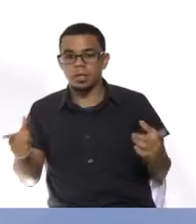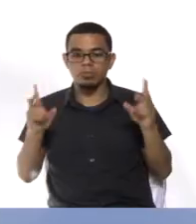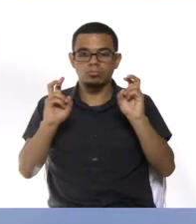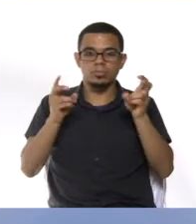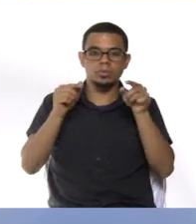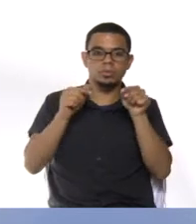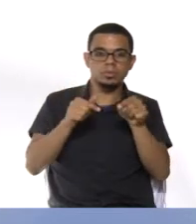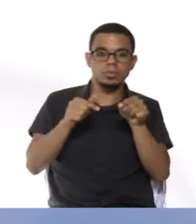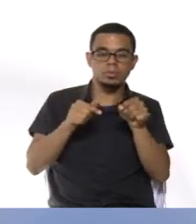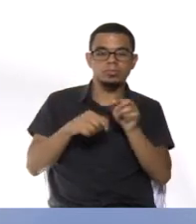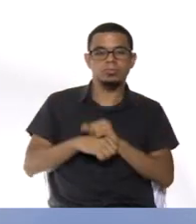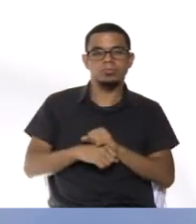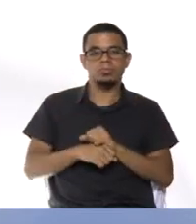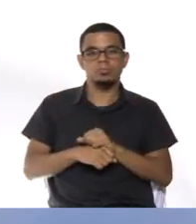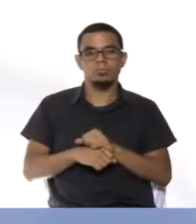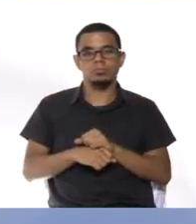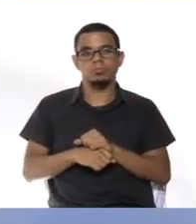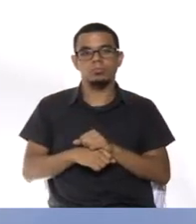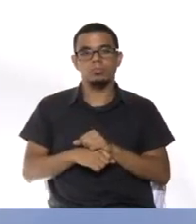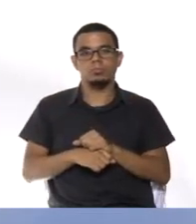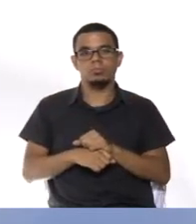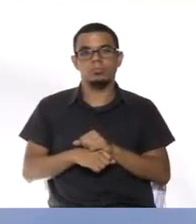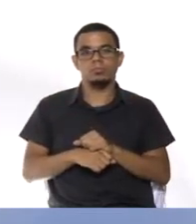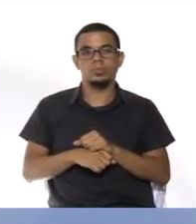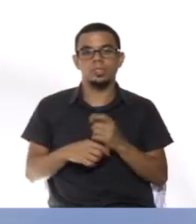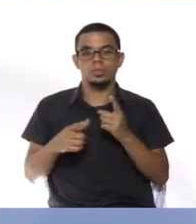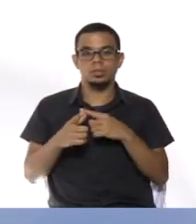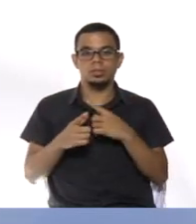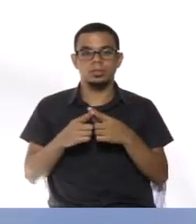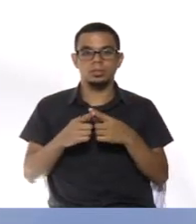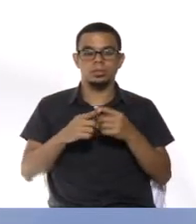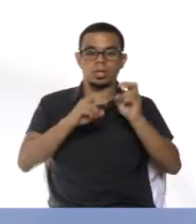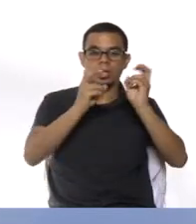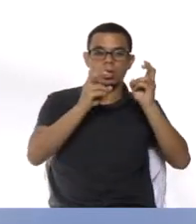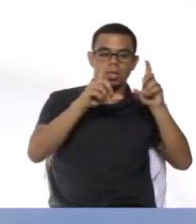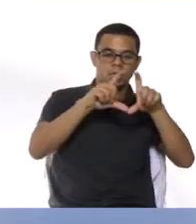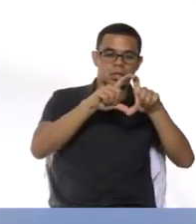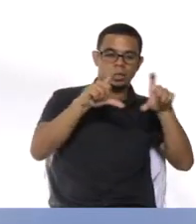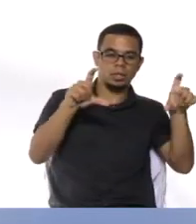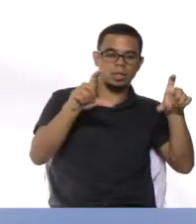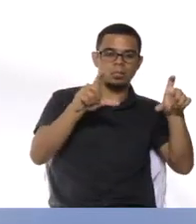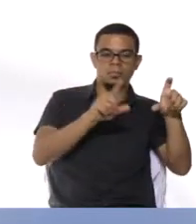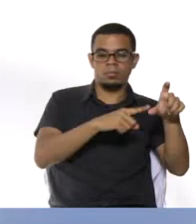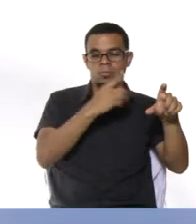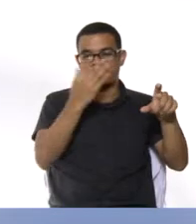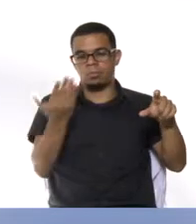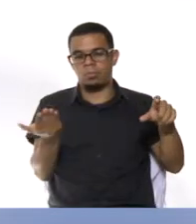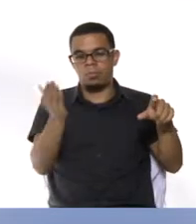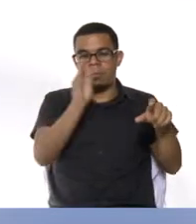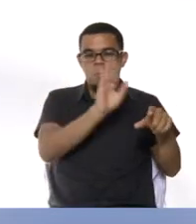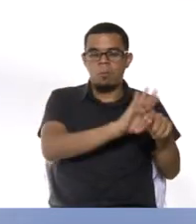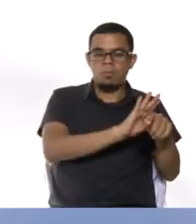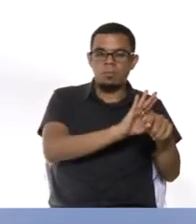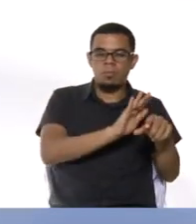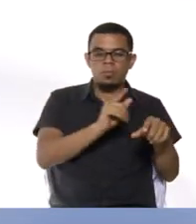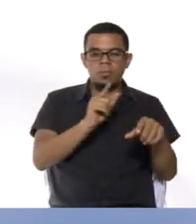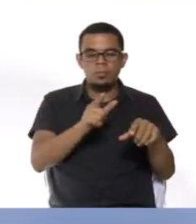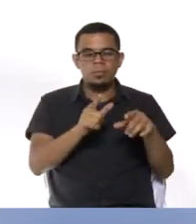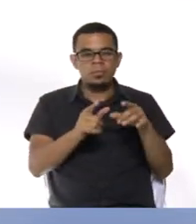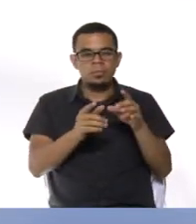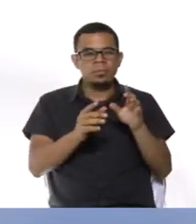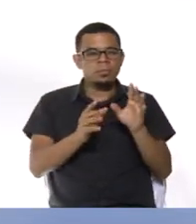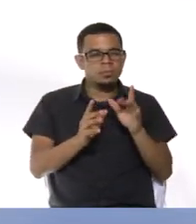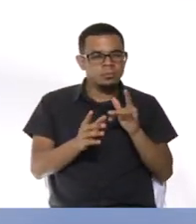una estructura, título, desarrollo, el inicio, porque el título siempre te va a decir, uno cuando lee el título de un texto,